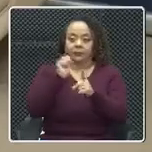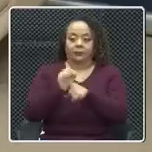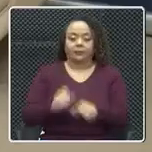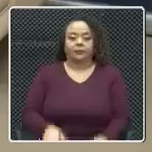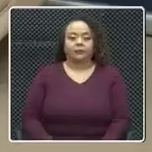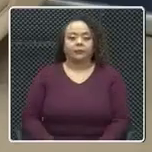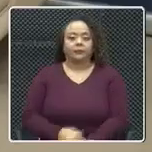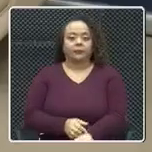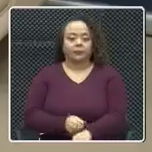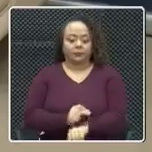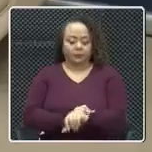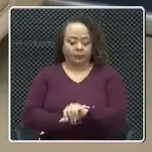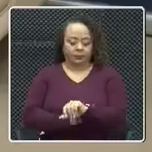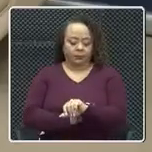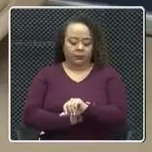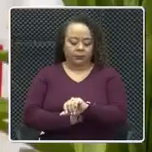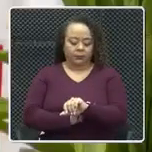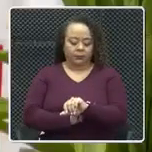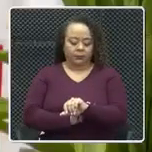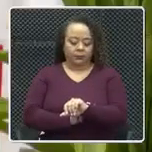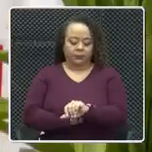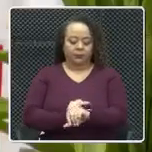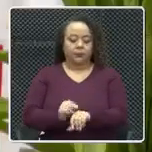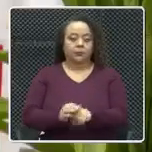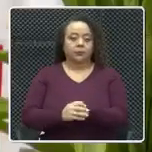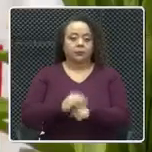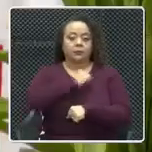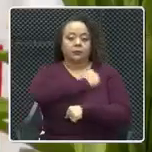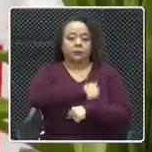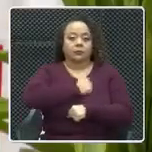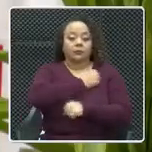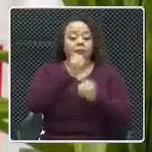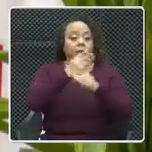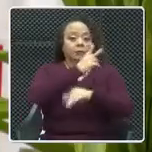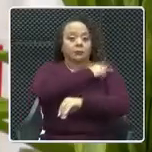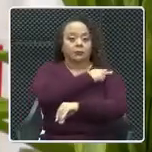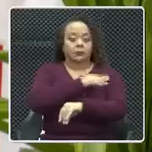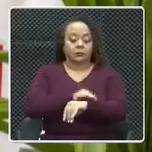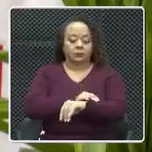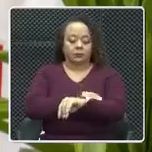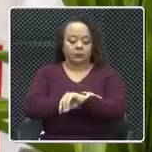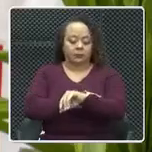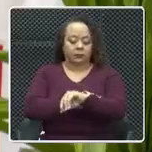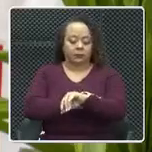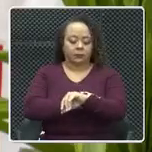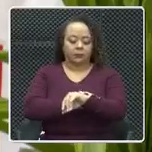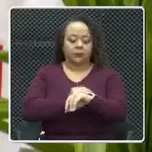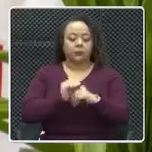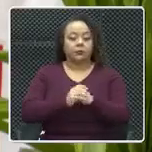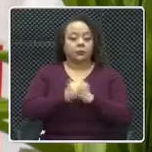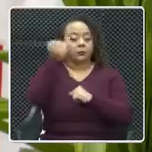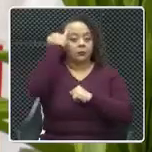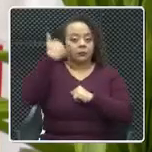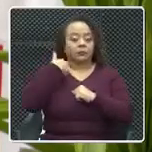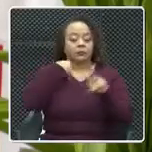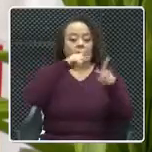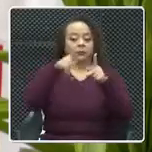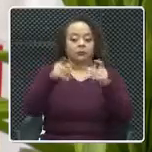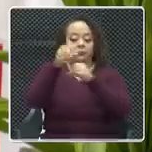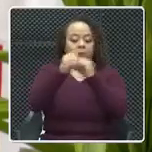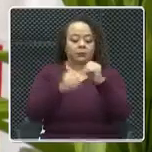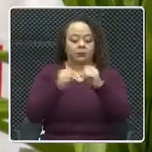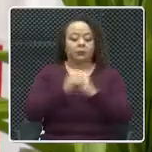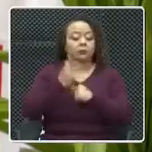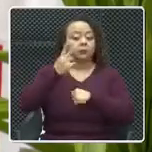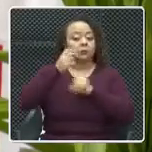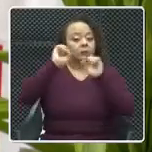Ok, excelente. Uh-huh. Lucía nos dice, lamentablemente muchos patronos son de la idea de tener a la persona en la oficina